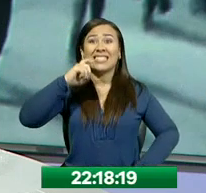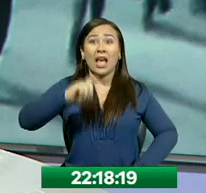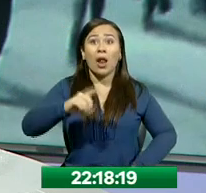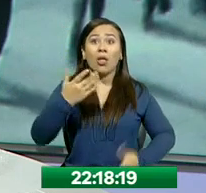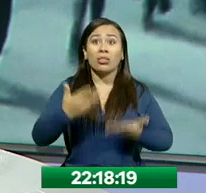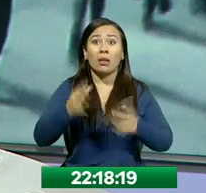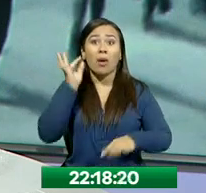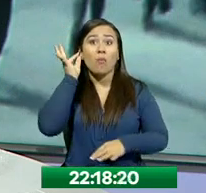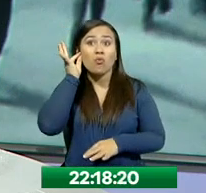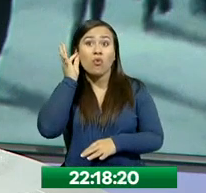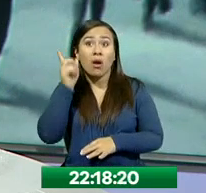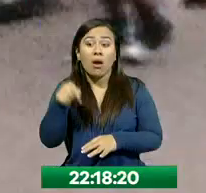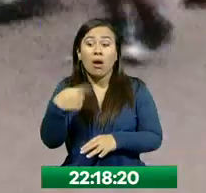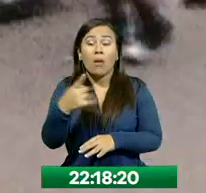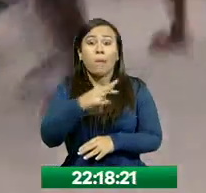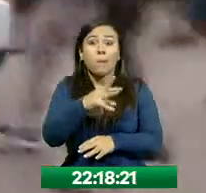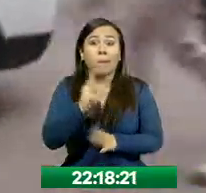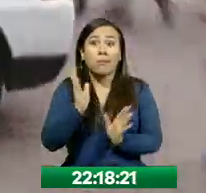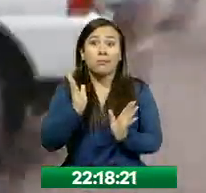de este asesinato.